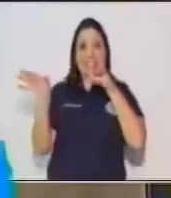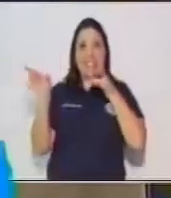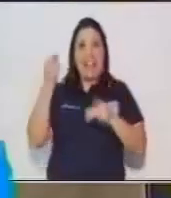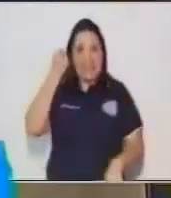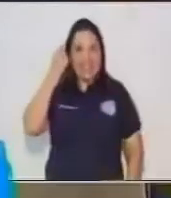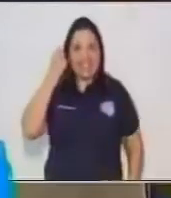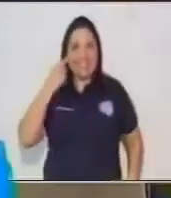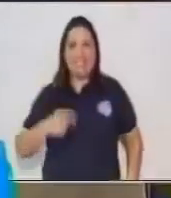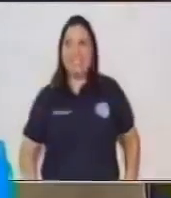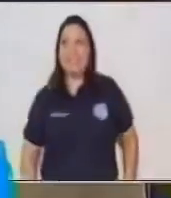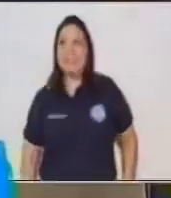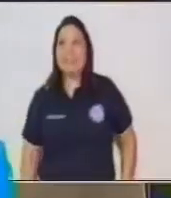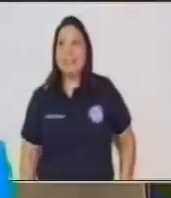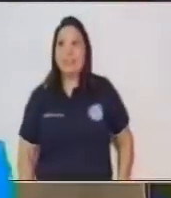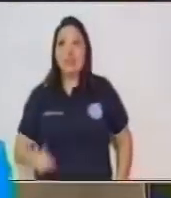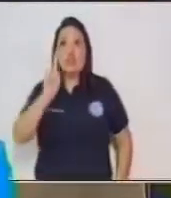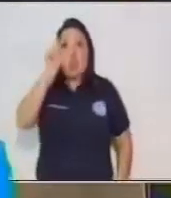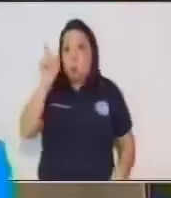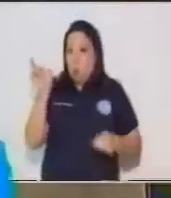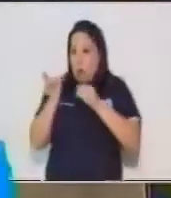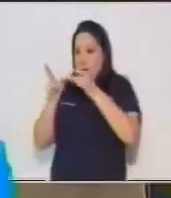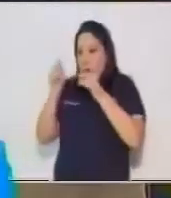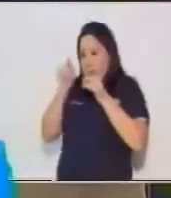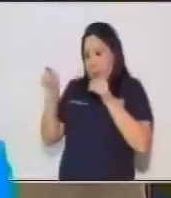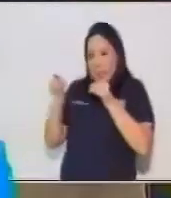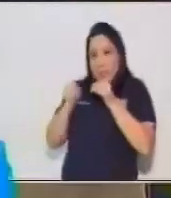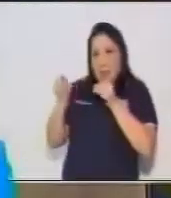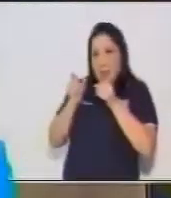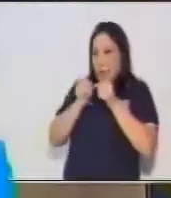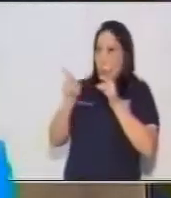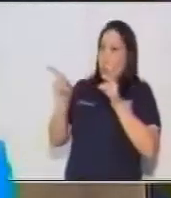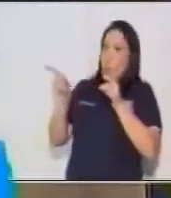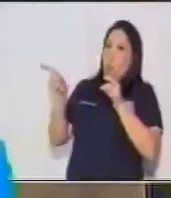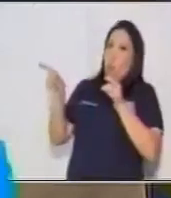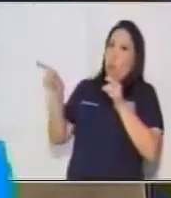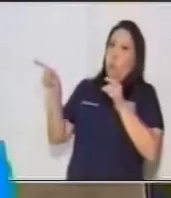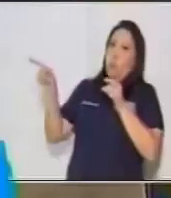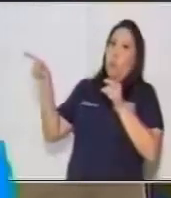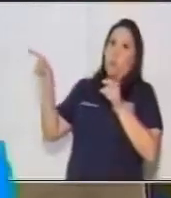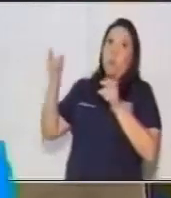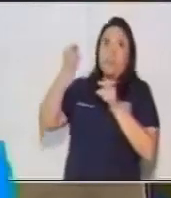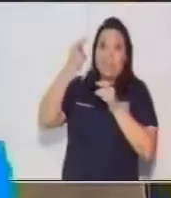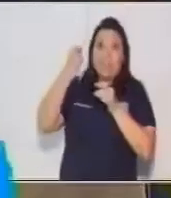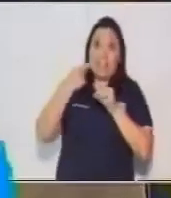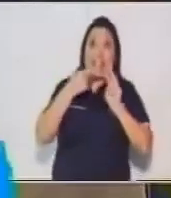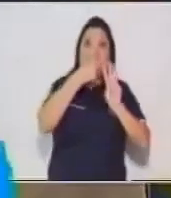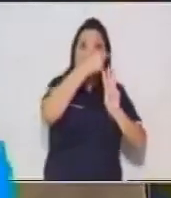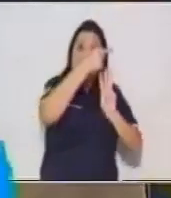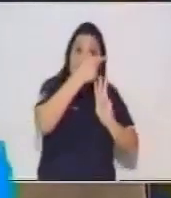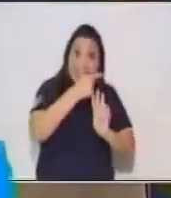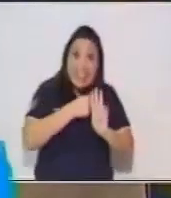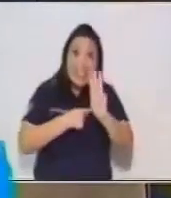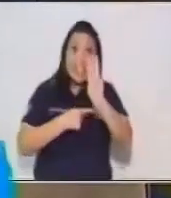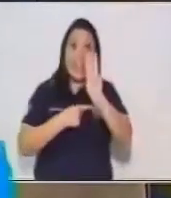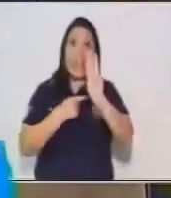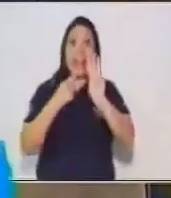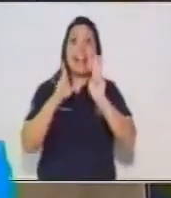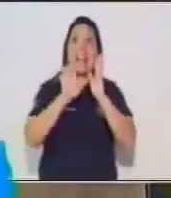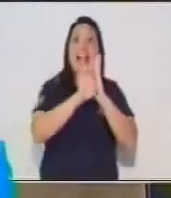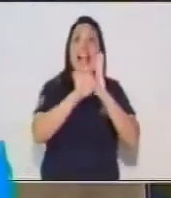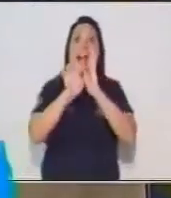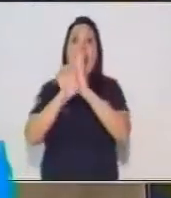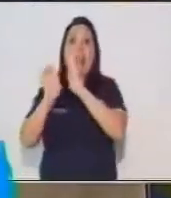una flechita nada más que me indica que ese es un rayo.